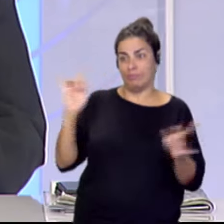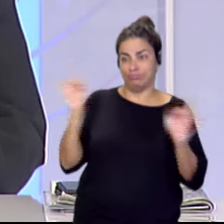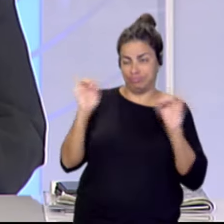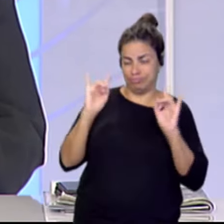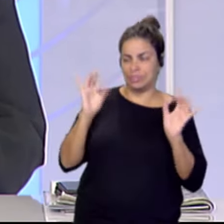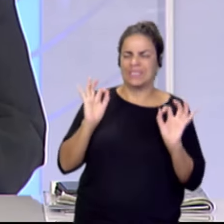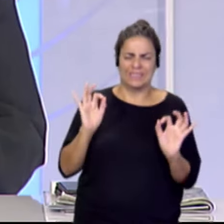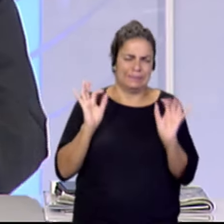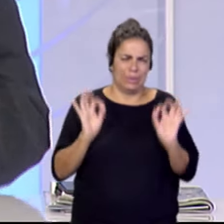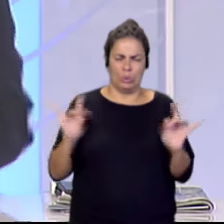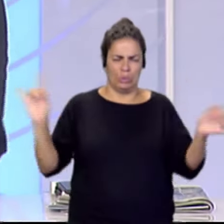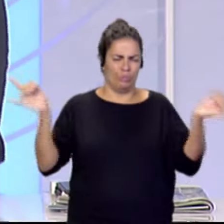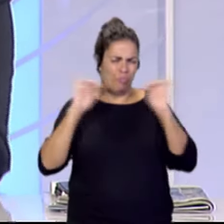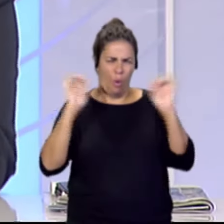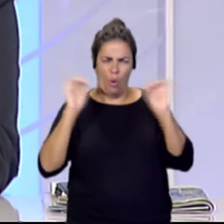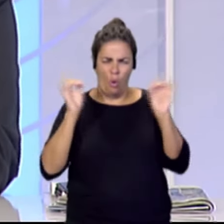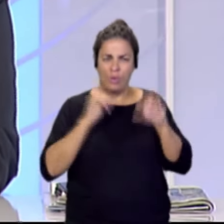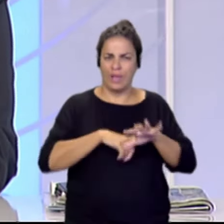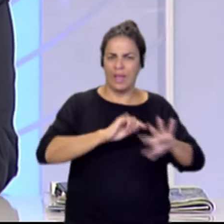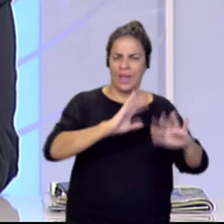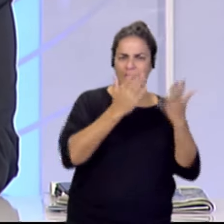ser una escandalera, ¿eh? De 10 a 12,